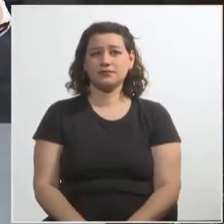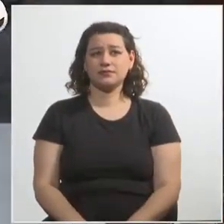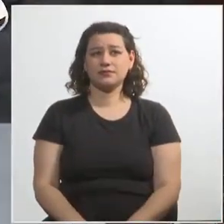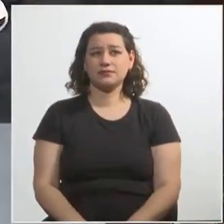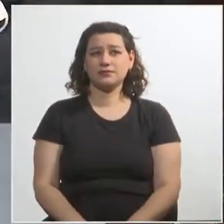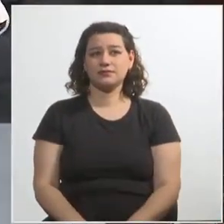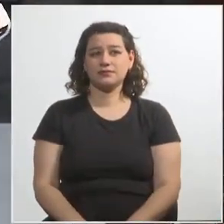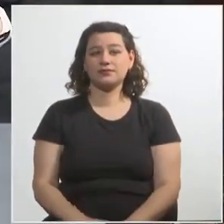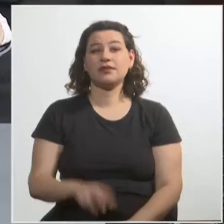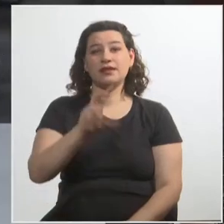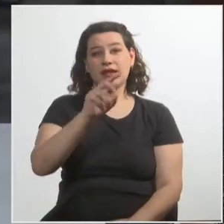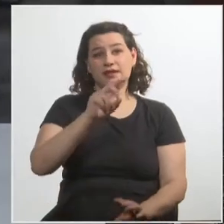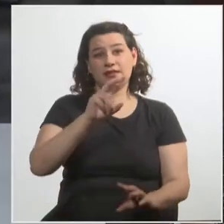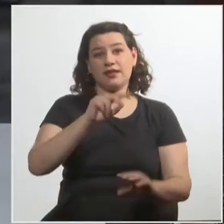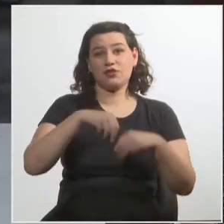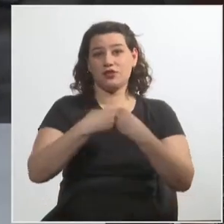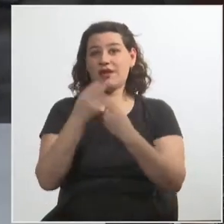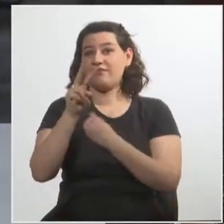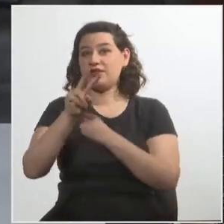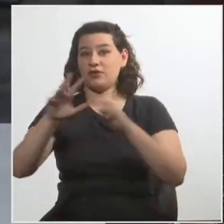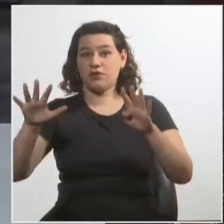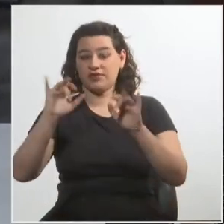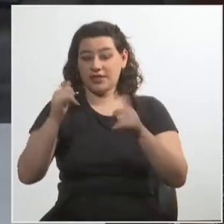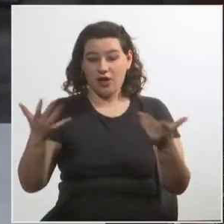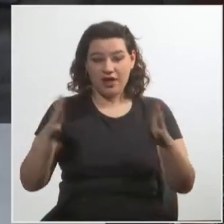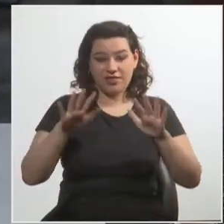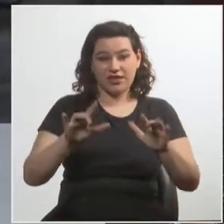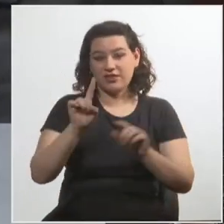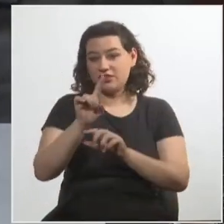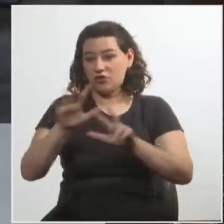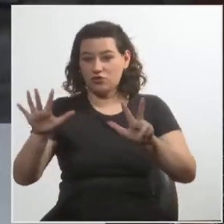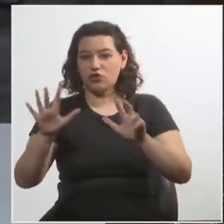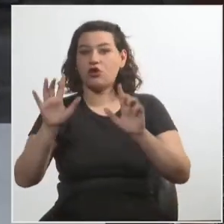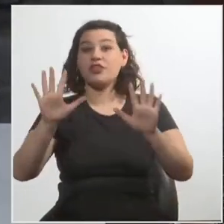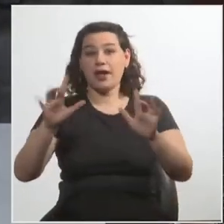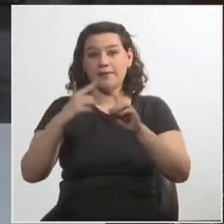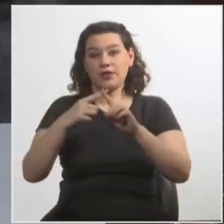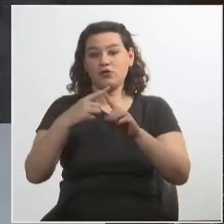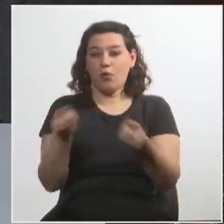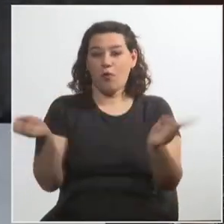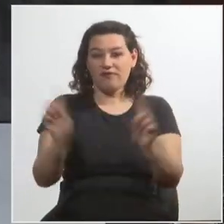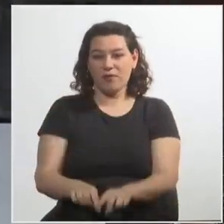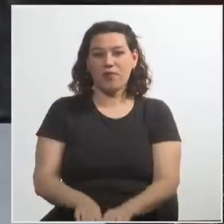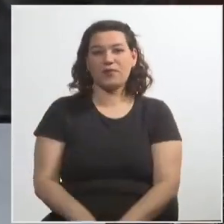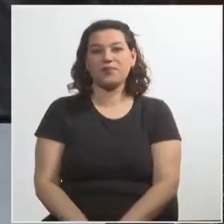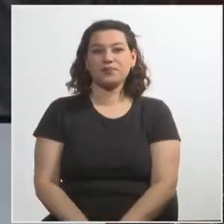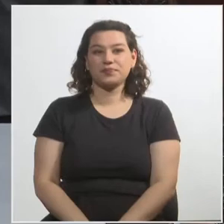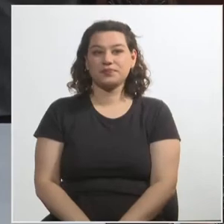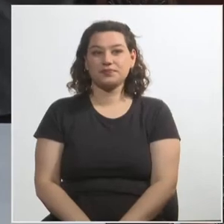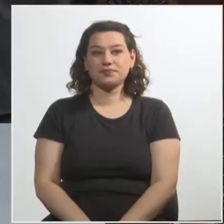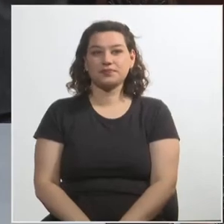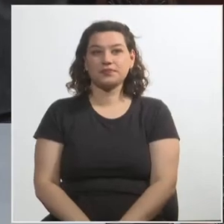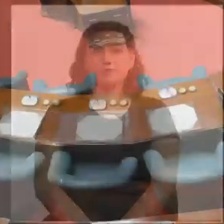29 en 30 afirmativo son 10 18 dentro de diez minutos volvemos a sala